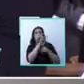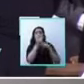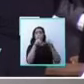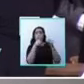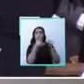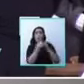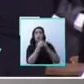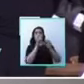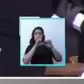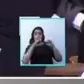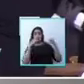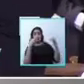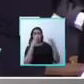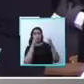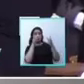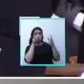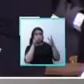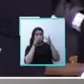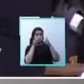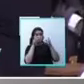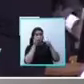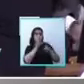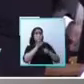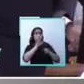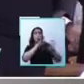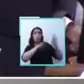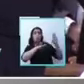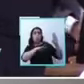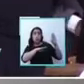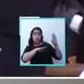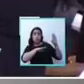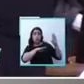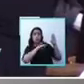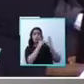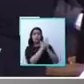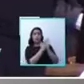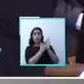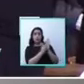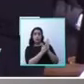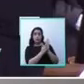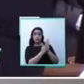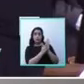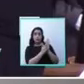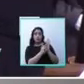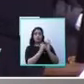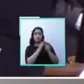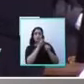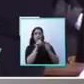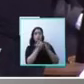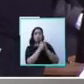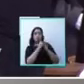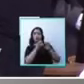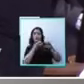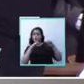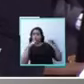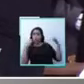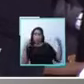conservadores, ¿verdad? Esa fusión del bipartidismo, el Partido Nacional y el Partido Liberal, que concretaron